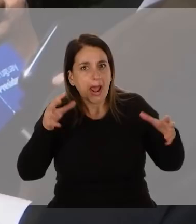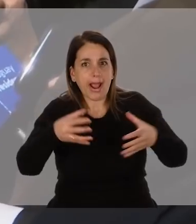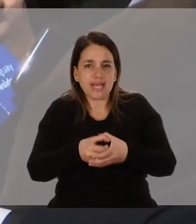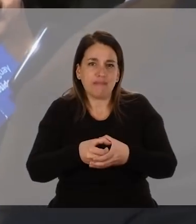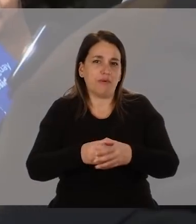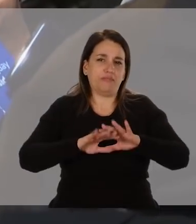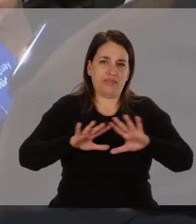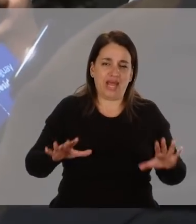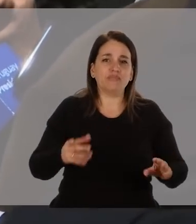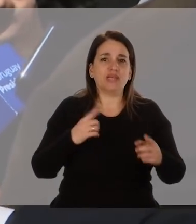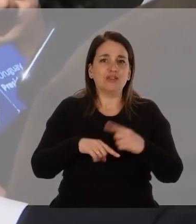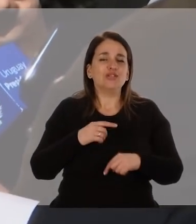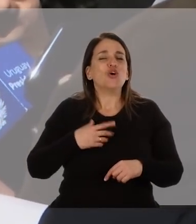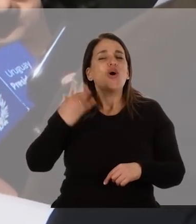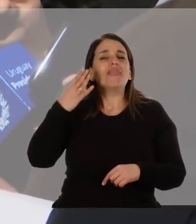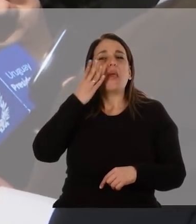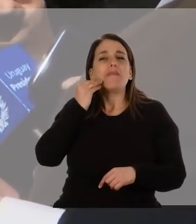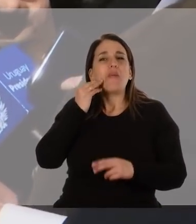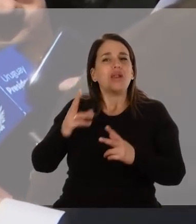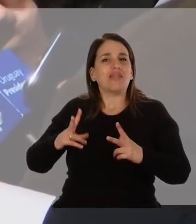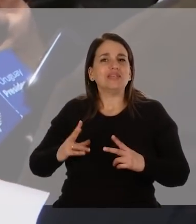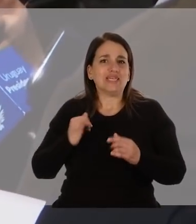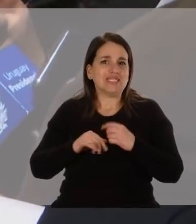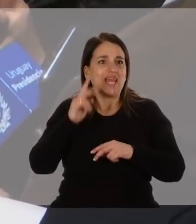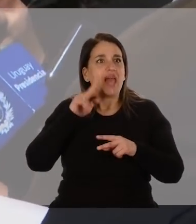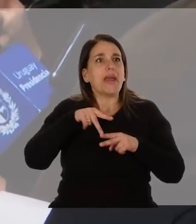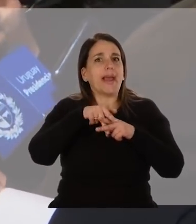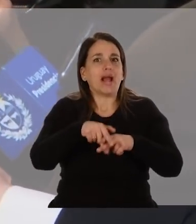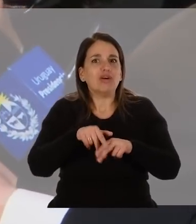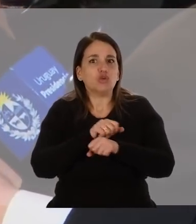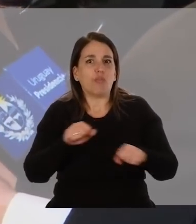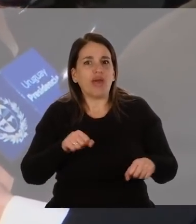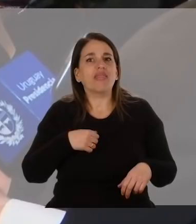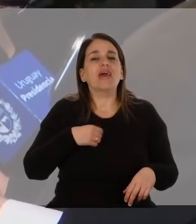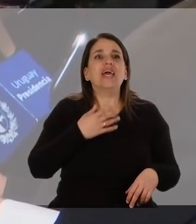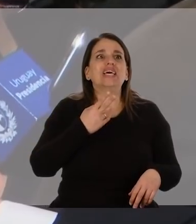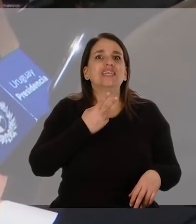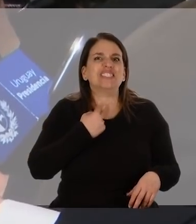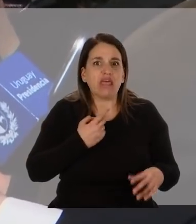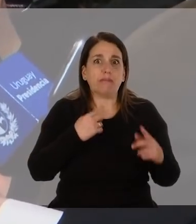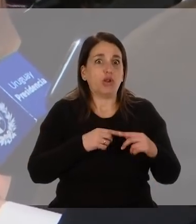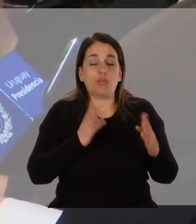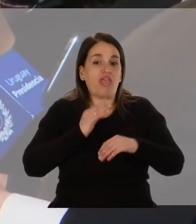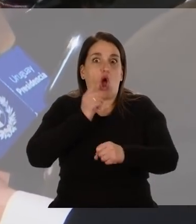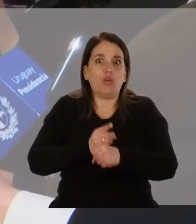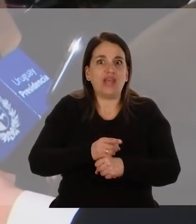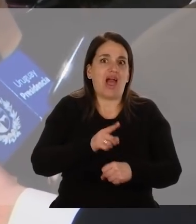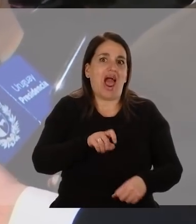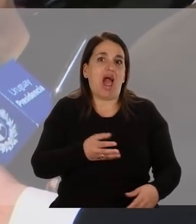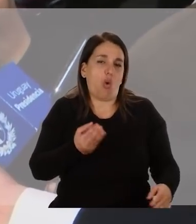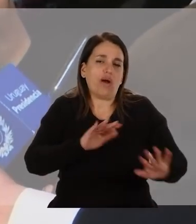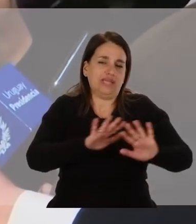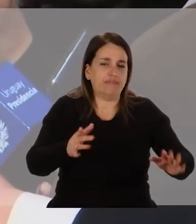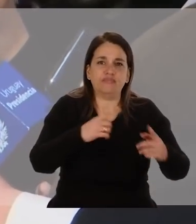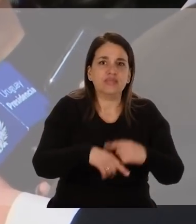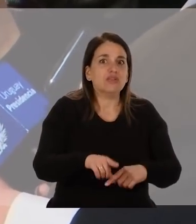en equipo. Entonces, mi abuela siempre decía que vos podés llevar el caballo hasta la cañada, pero no lo podés obligar a tomar agua. Entonces, uno trata de hacer